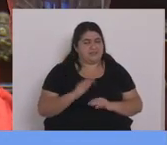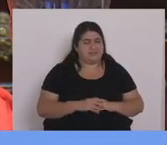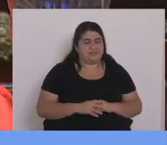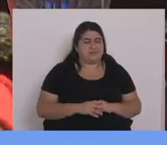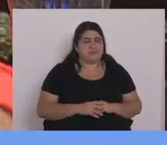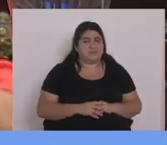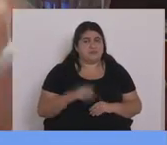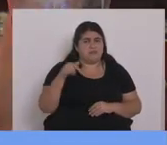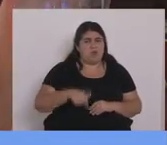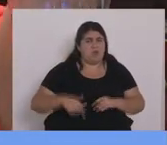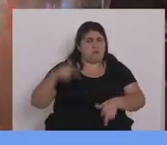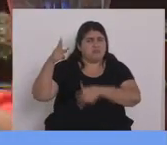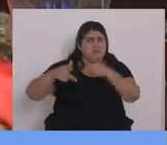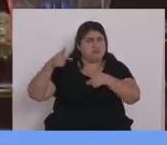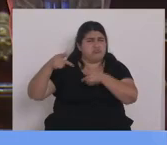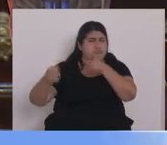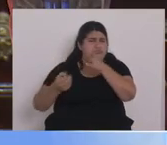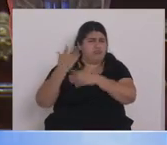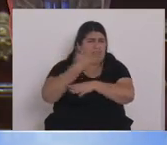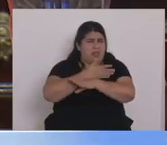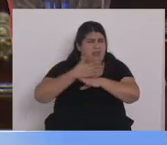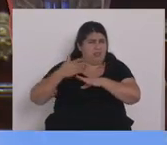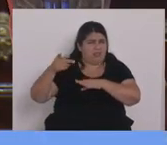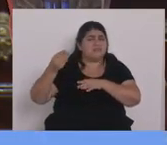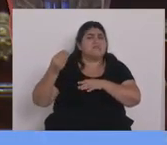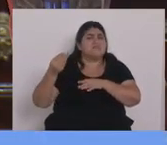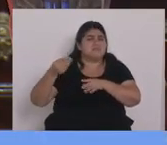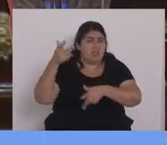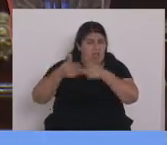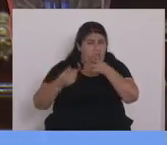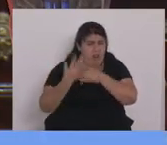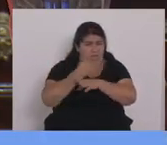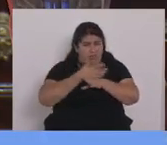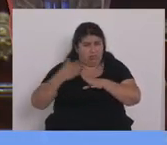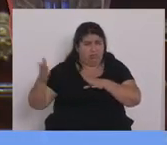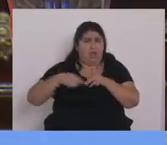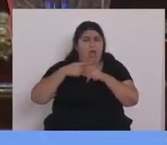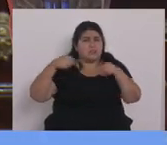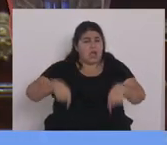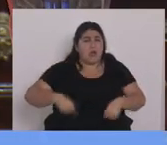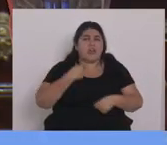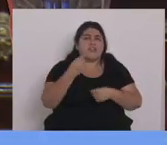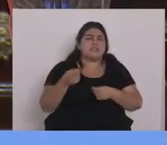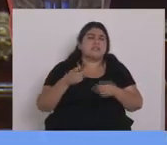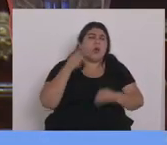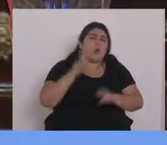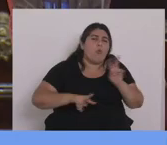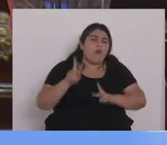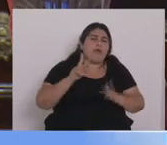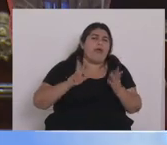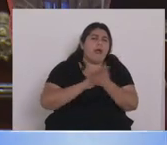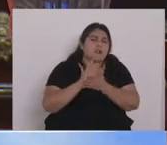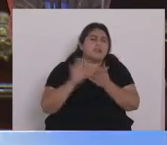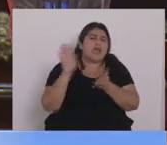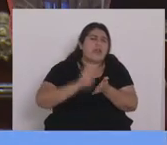Hoy escuchamos en el transcurso de toda la jornada tratar de justificar las deudas públicas de todas las